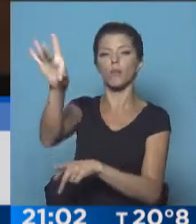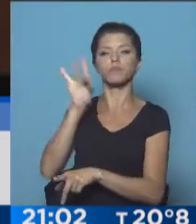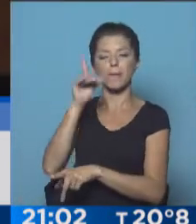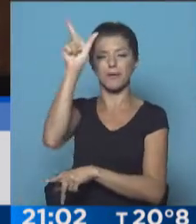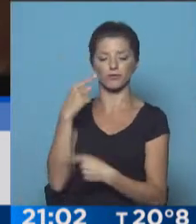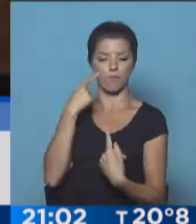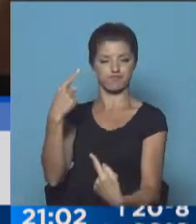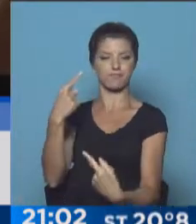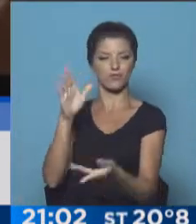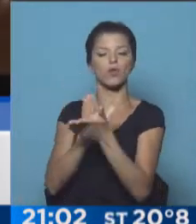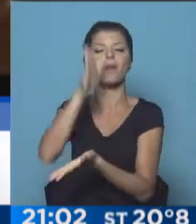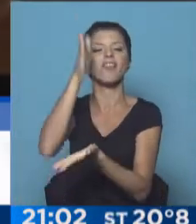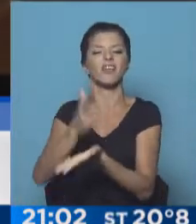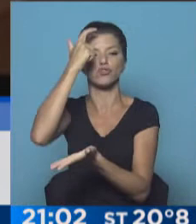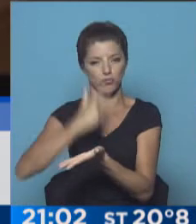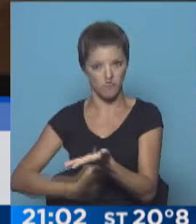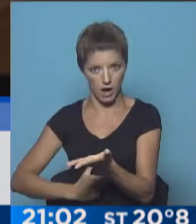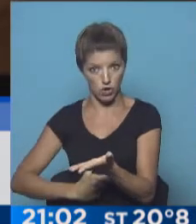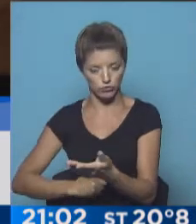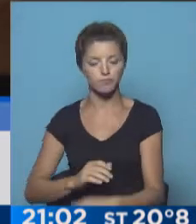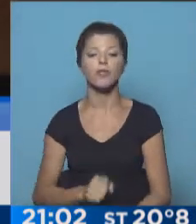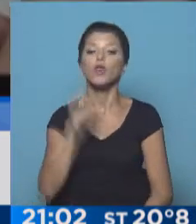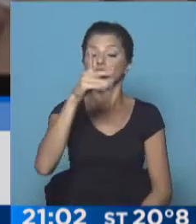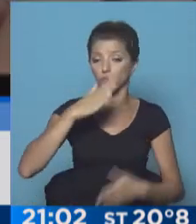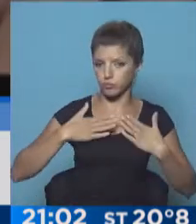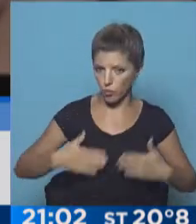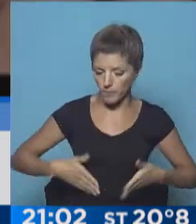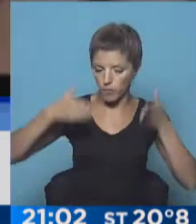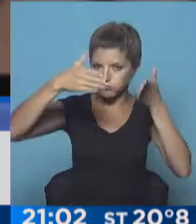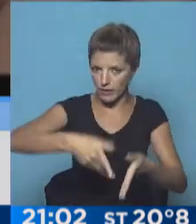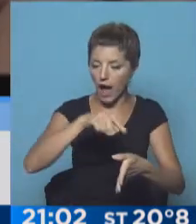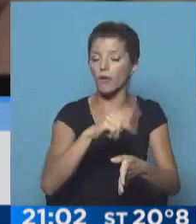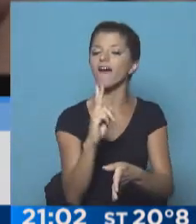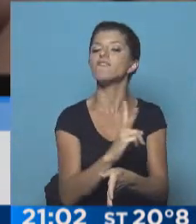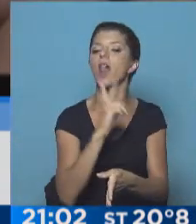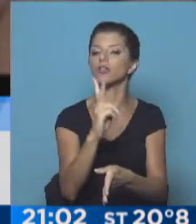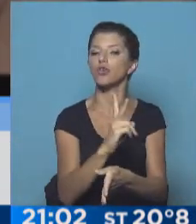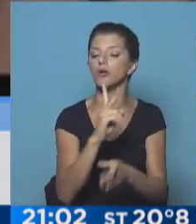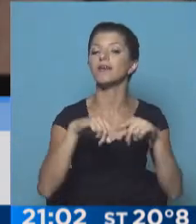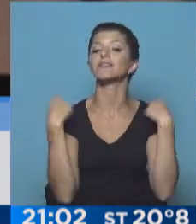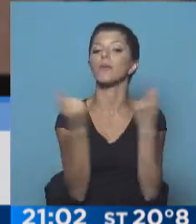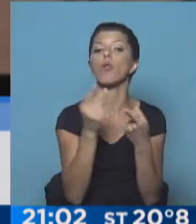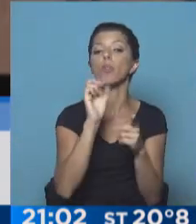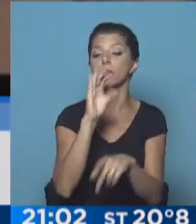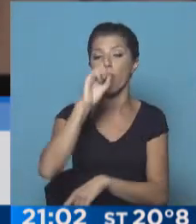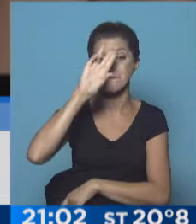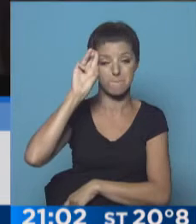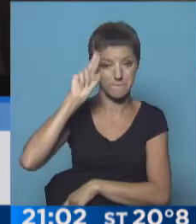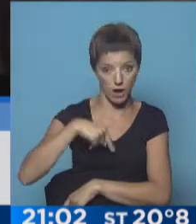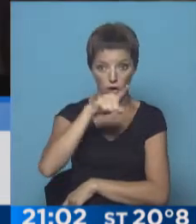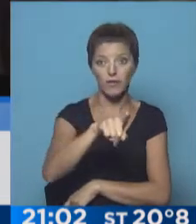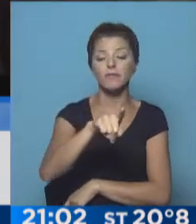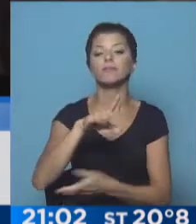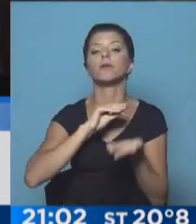en el campo de los derechos humanos sus restos están siendo velados en el salón perón de la legislatura de la ciudad